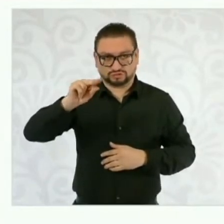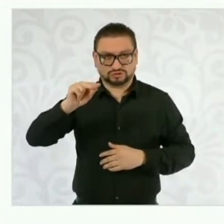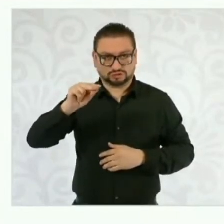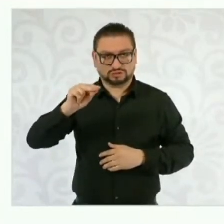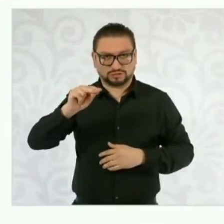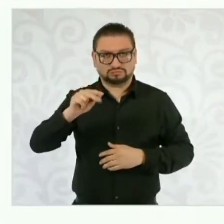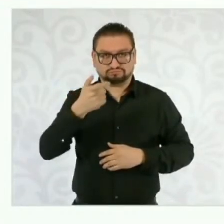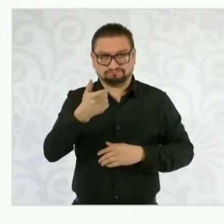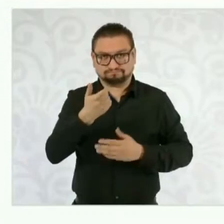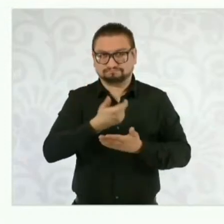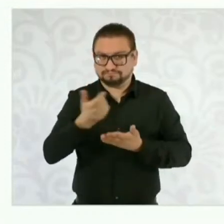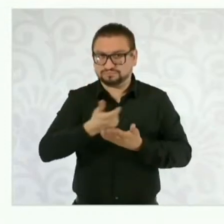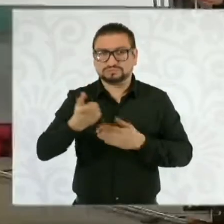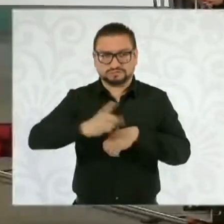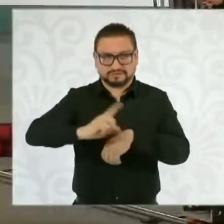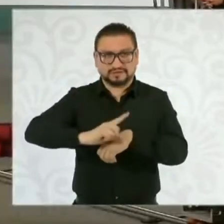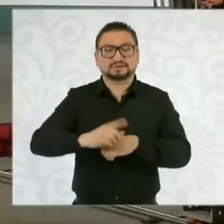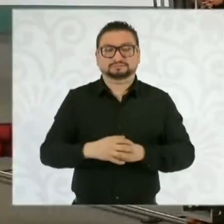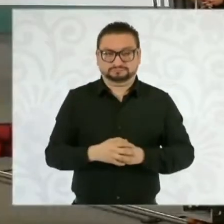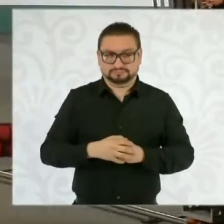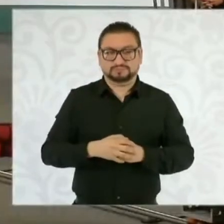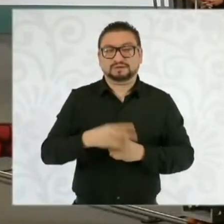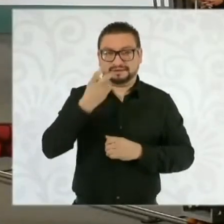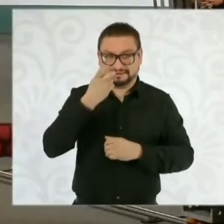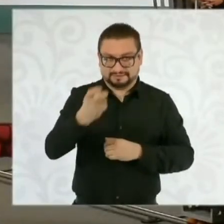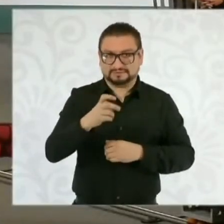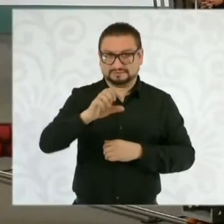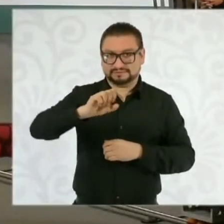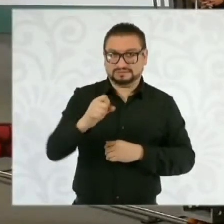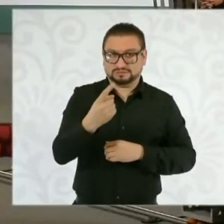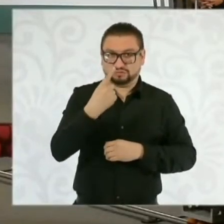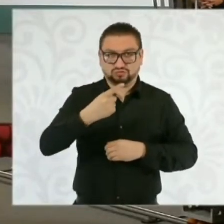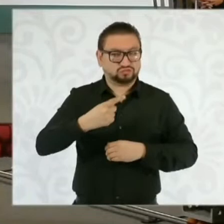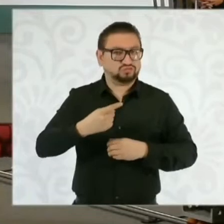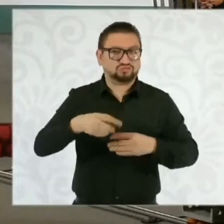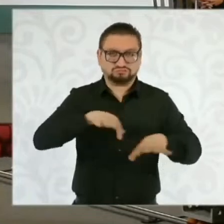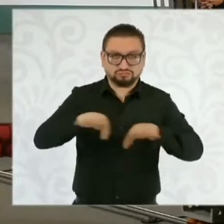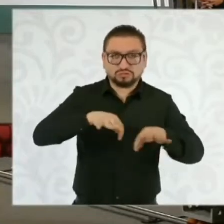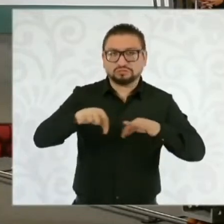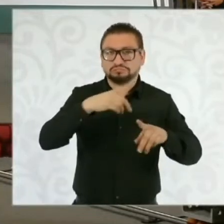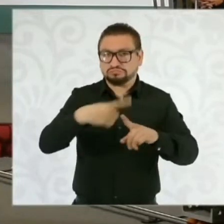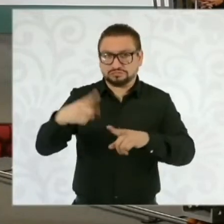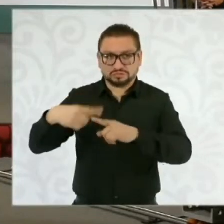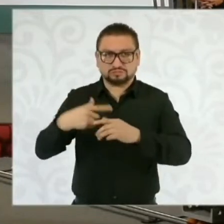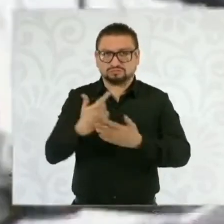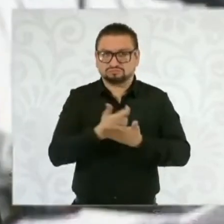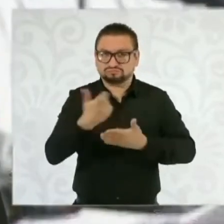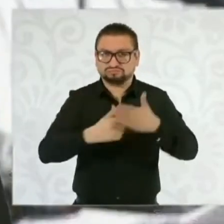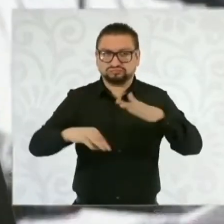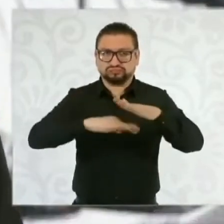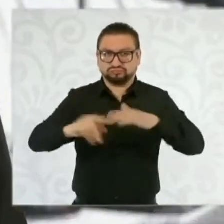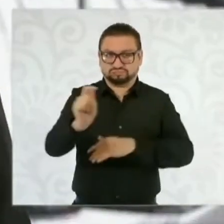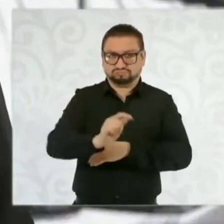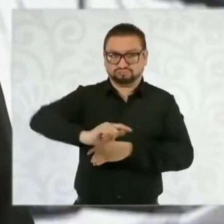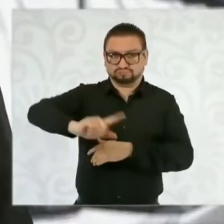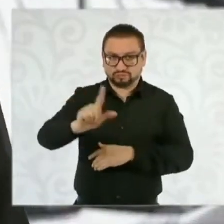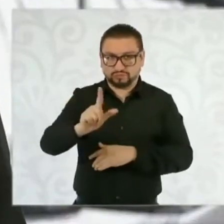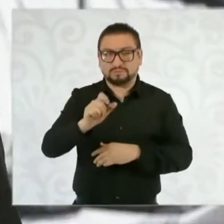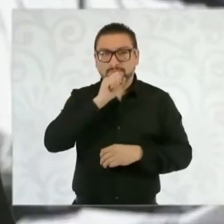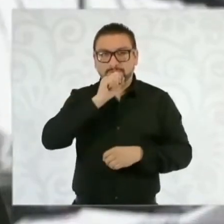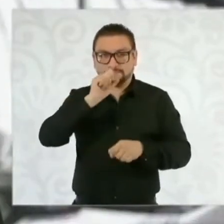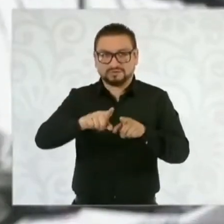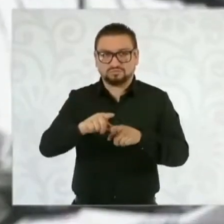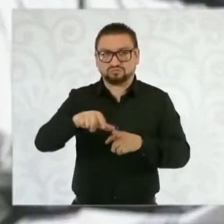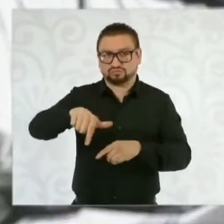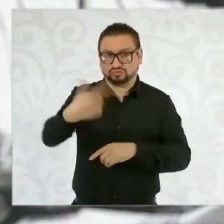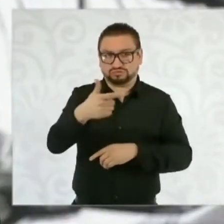278.80 pesos diarios. De igual manera, para las 61 ocupaciones que tienen un salario mínimo profesional, el incremento también